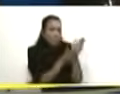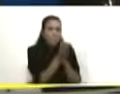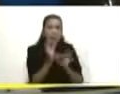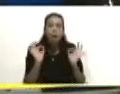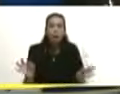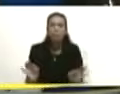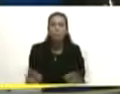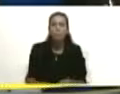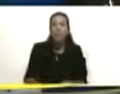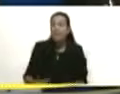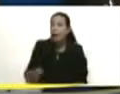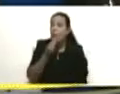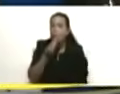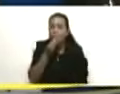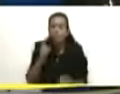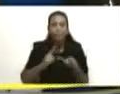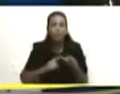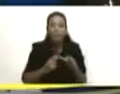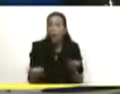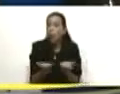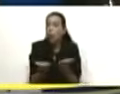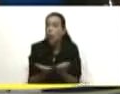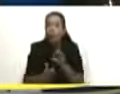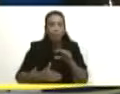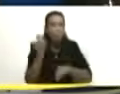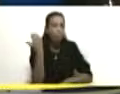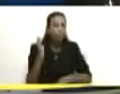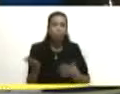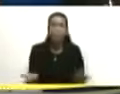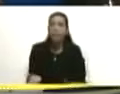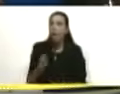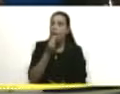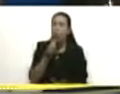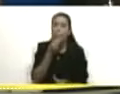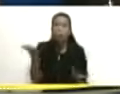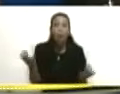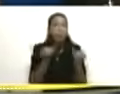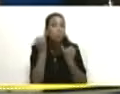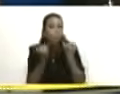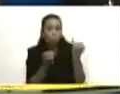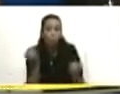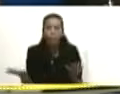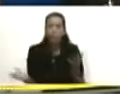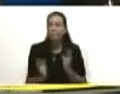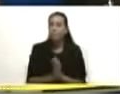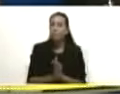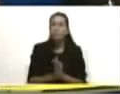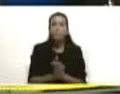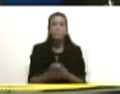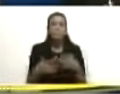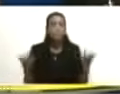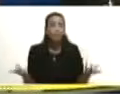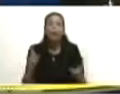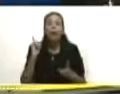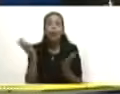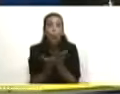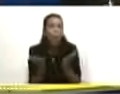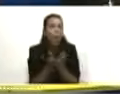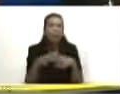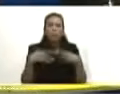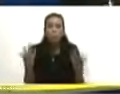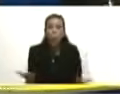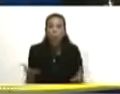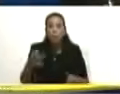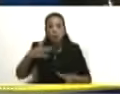de gastronomía, una escuela de modas, una escuela nacional de modas, una escuela de idiomas y una escuela